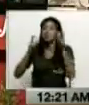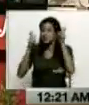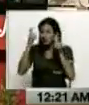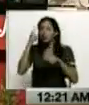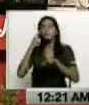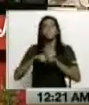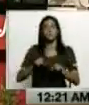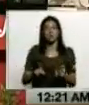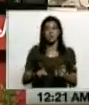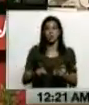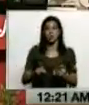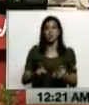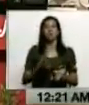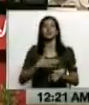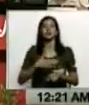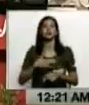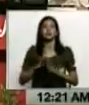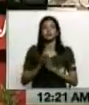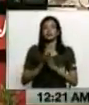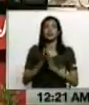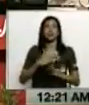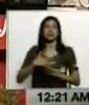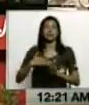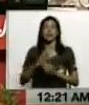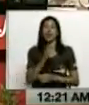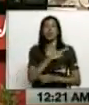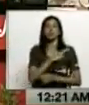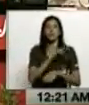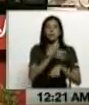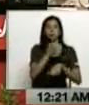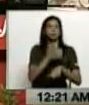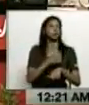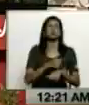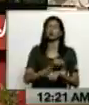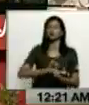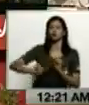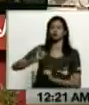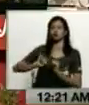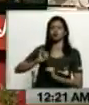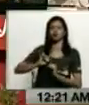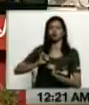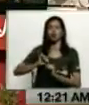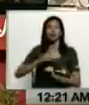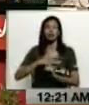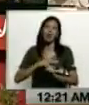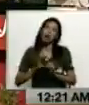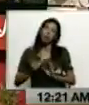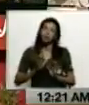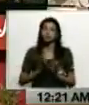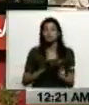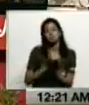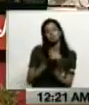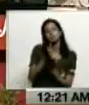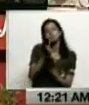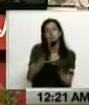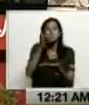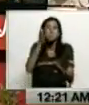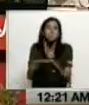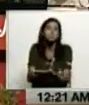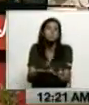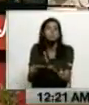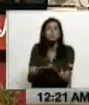él es un traidor lo que pasa es que él quiere ese jefe en la mui no lo dejan quiere montar su Cómo se llama su tercera